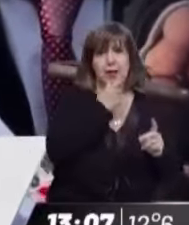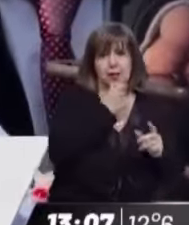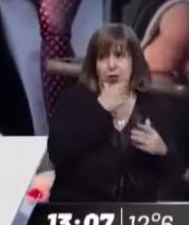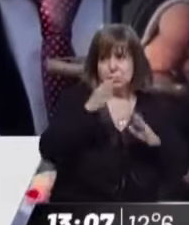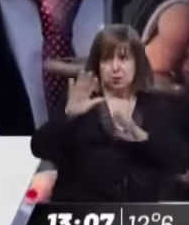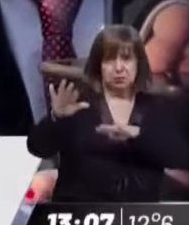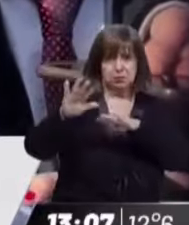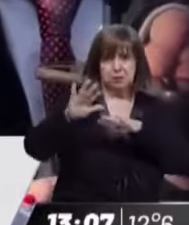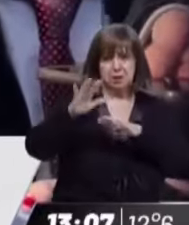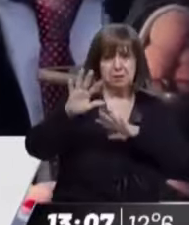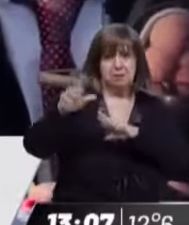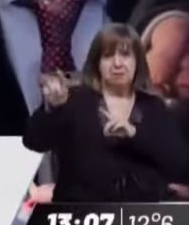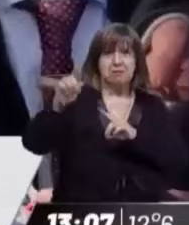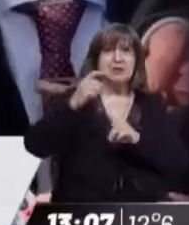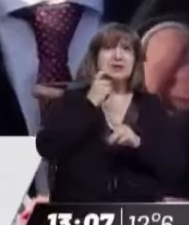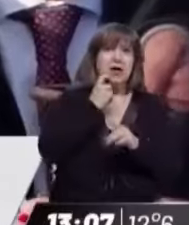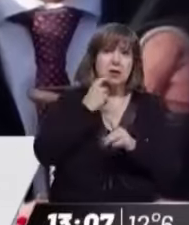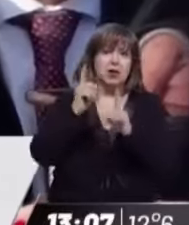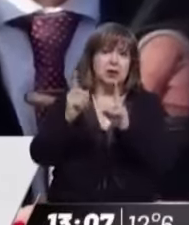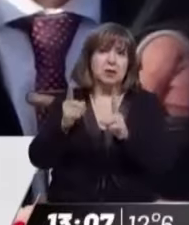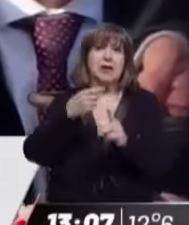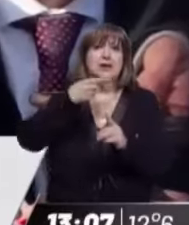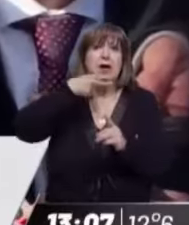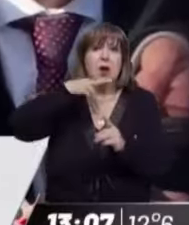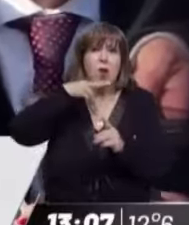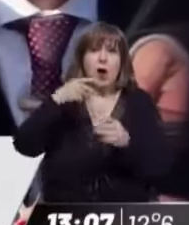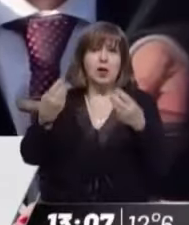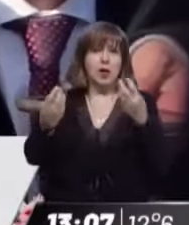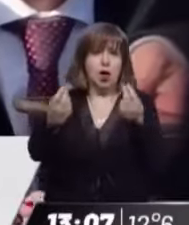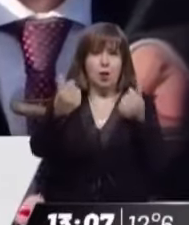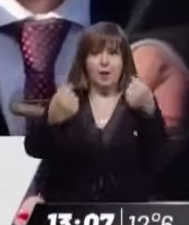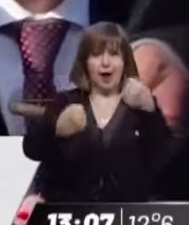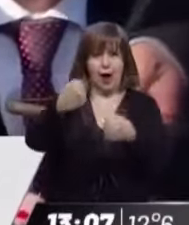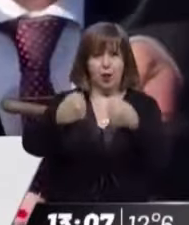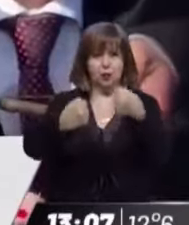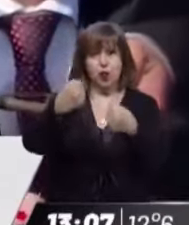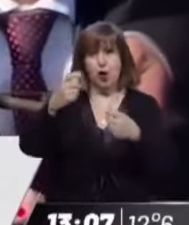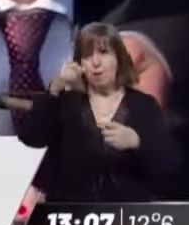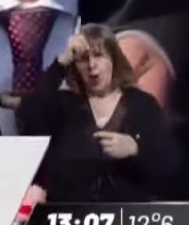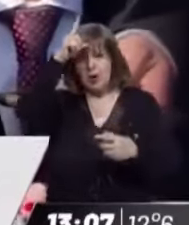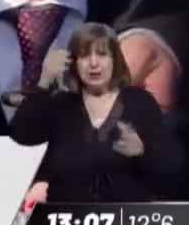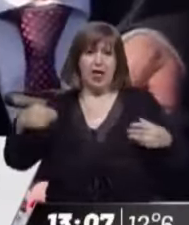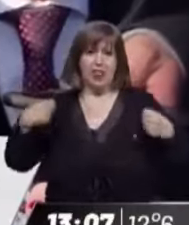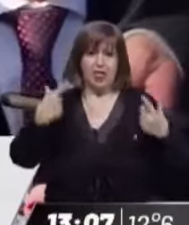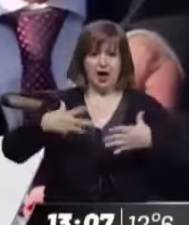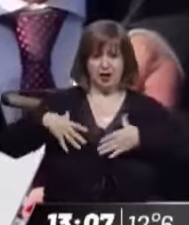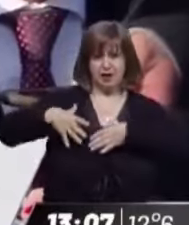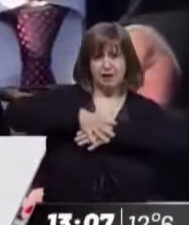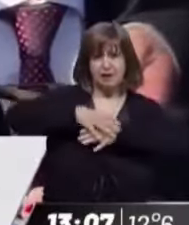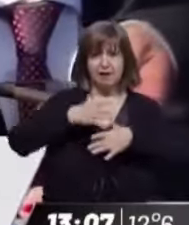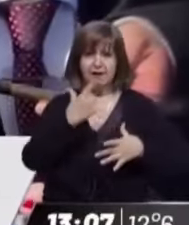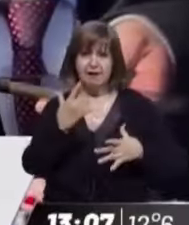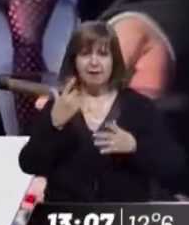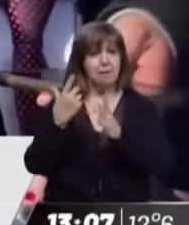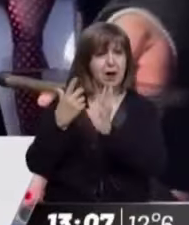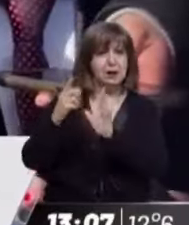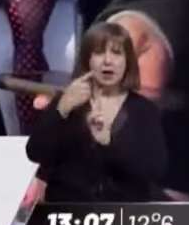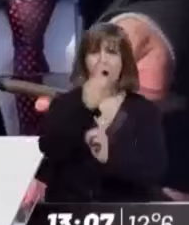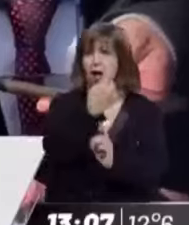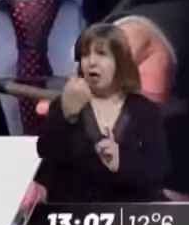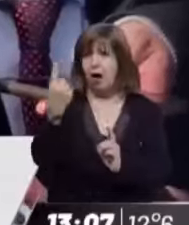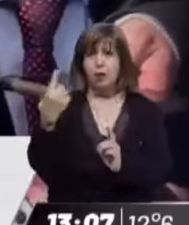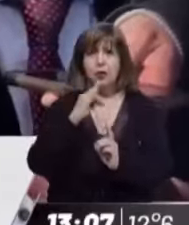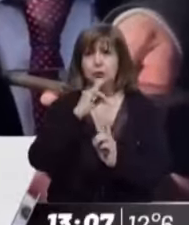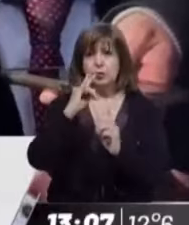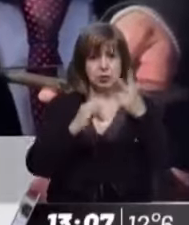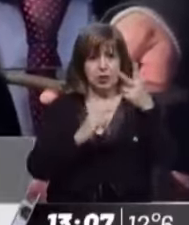nuestra competencia, el gobernador de San Luis, de San Juan también lo está haciendo, equipando a la policía. Las cosas que son de nuestra competencia son las que